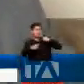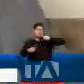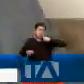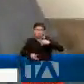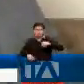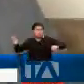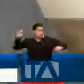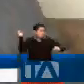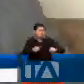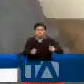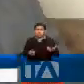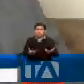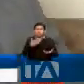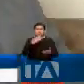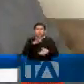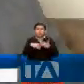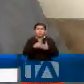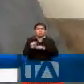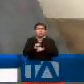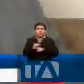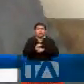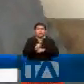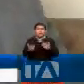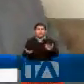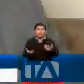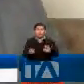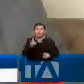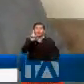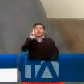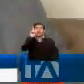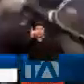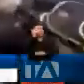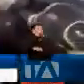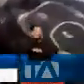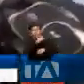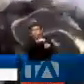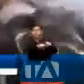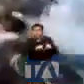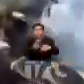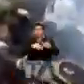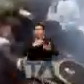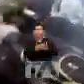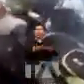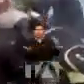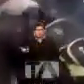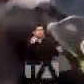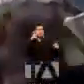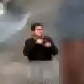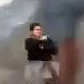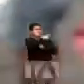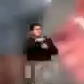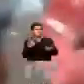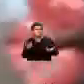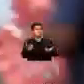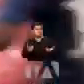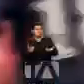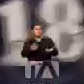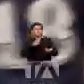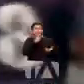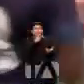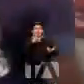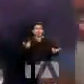tiene que aproximarse a la fuerza pública. ¿Qué importancia tienen los medios en esta situación? Esta suerte de terrorismo urbano cuenta